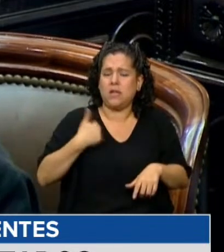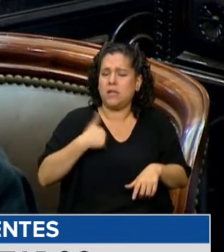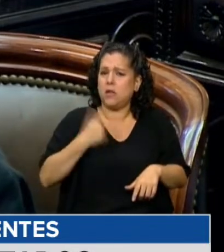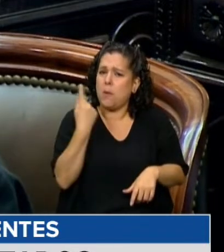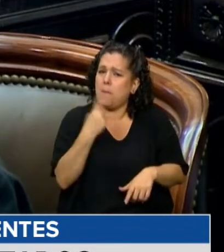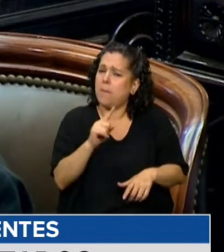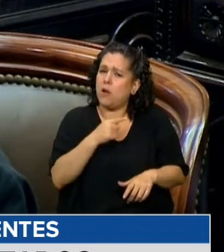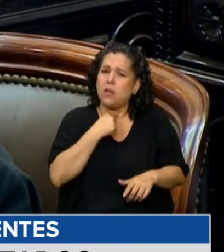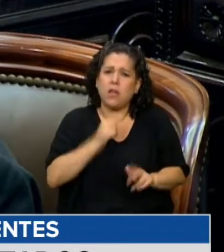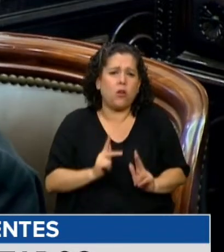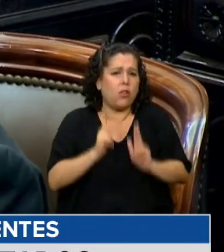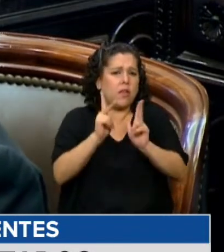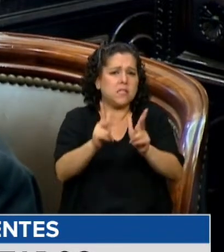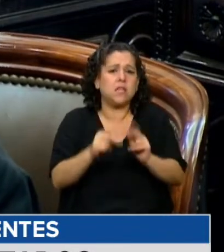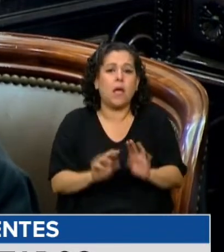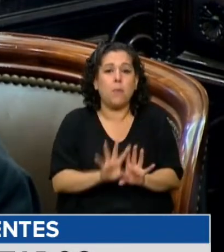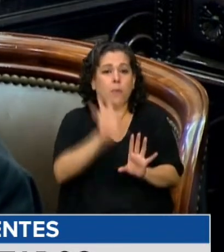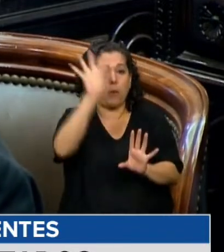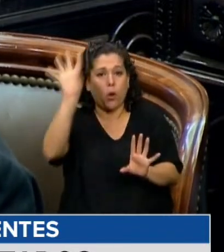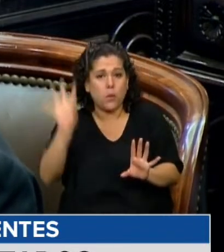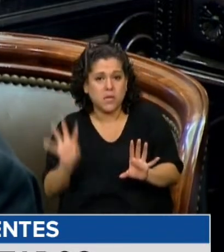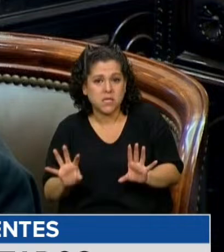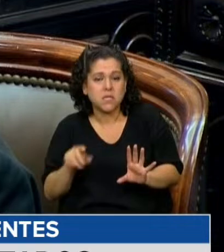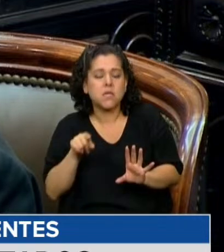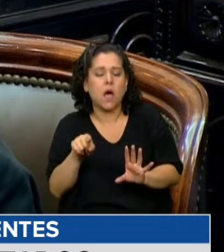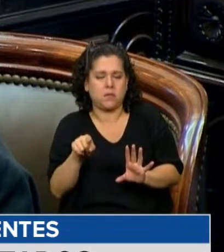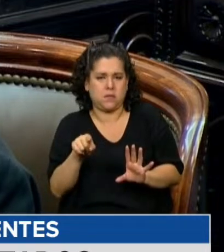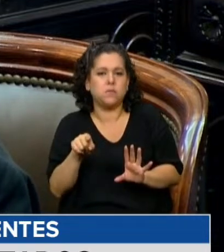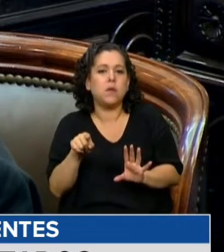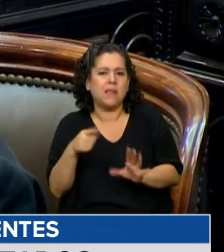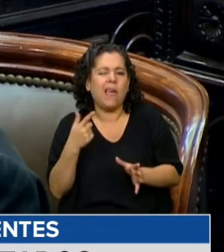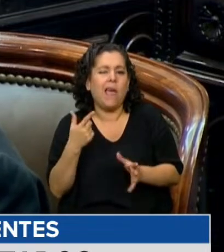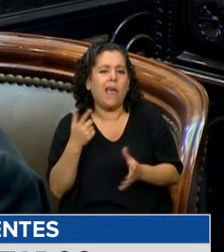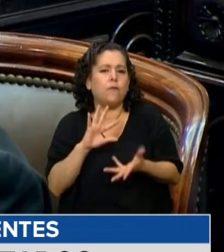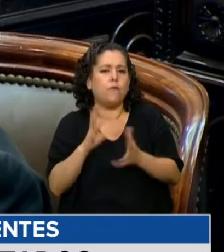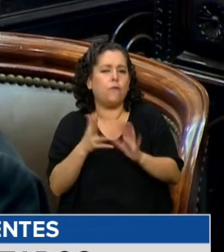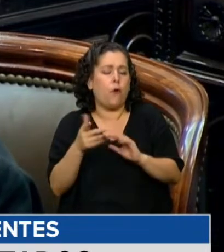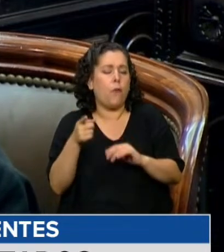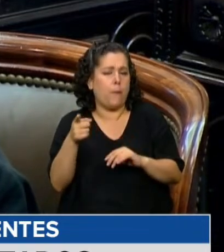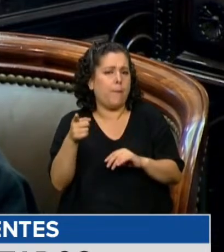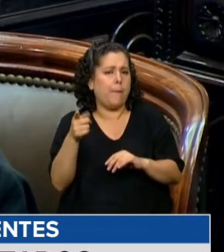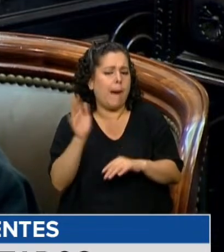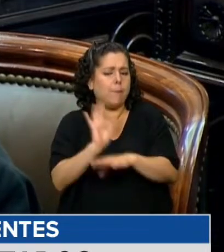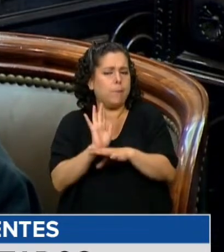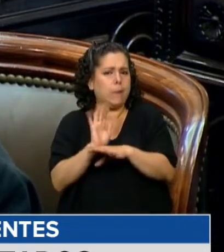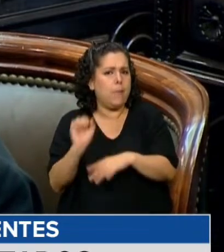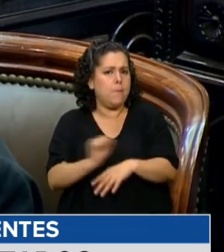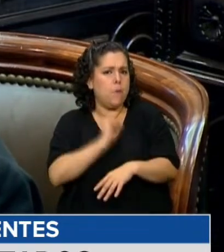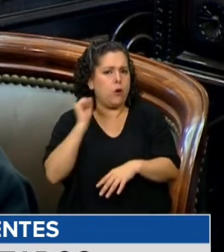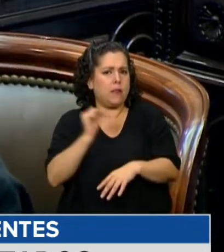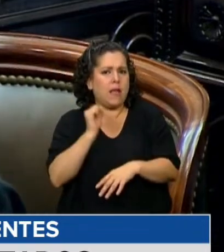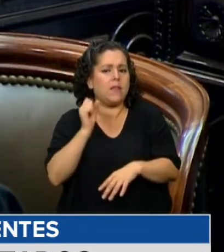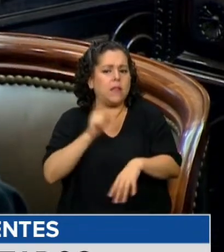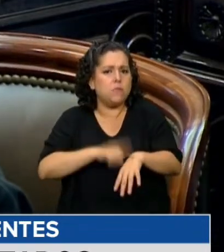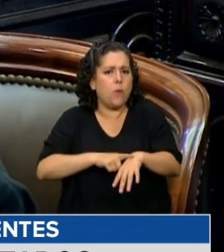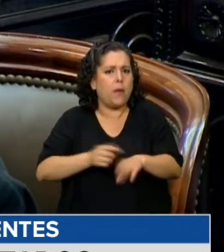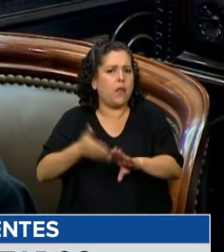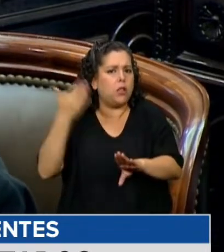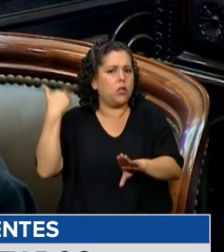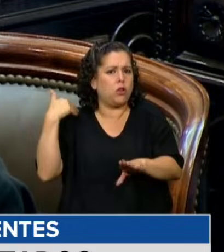dejar sentada la posición de las provincias que representaron un factor muy importante en la elección